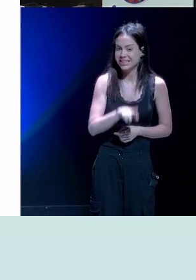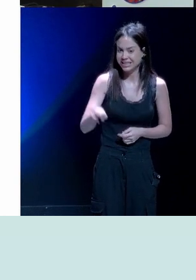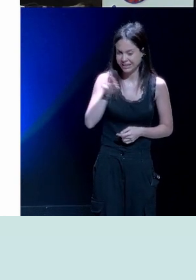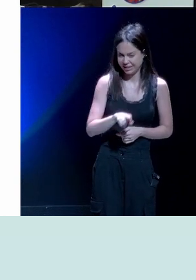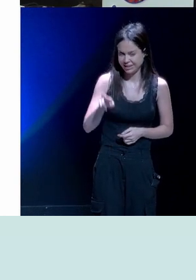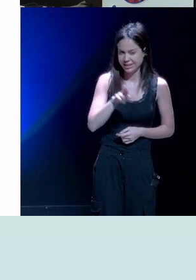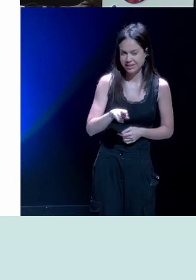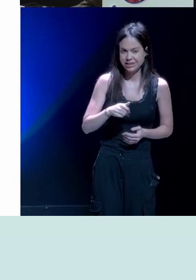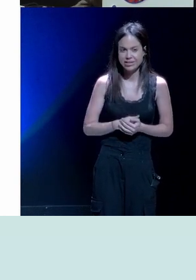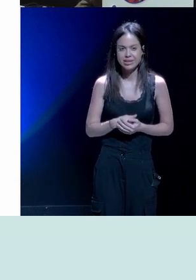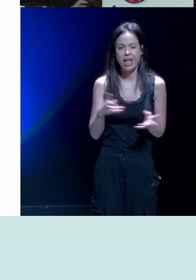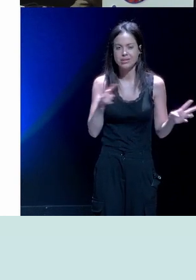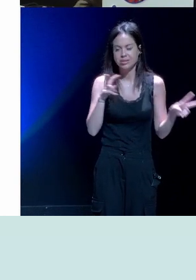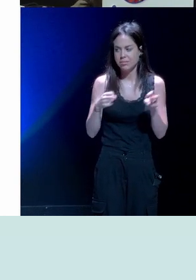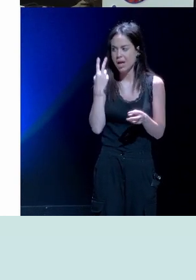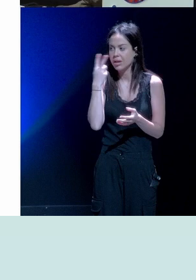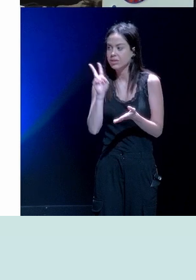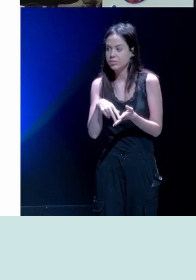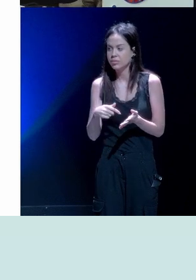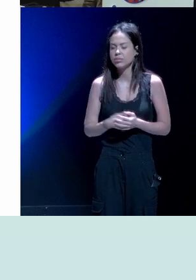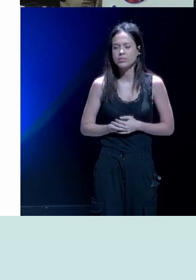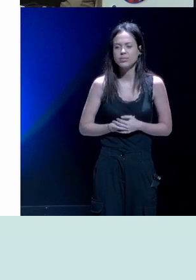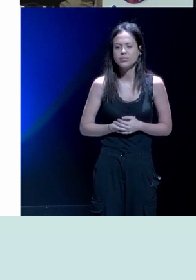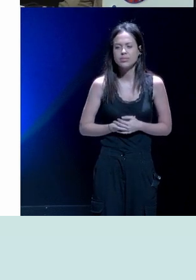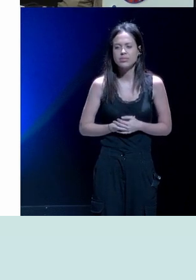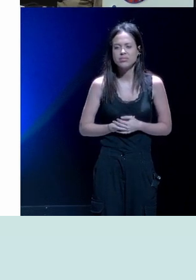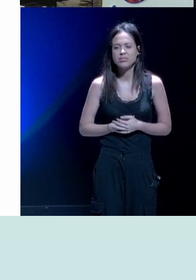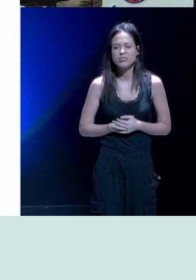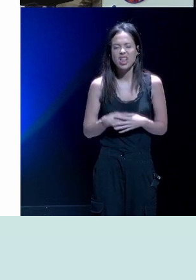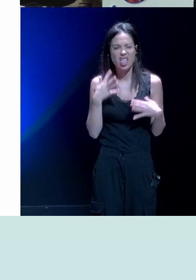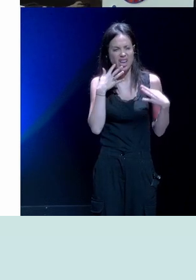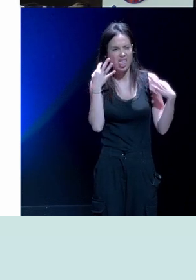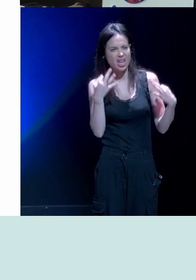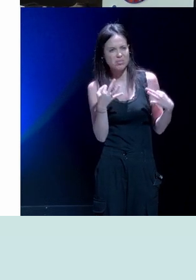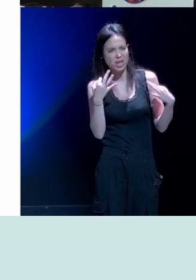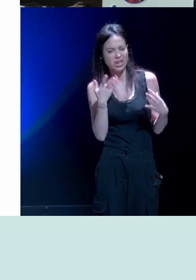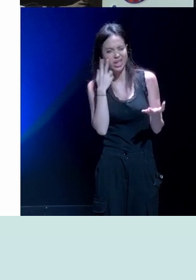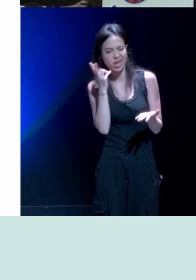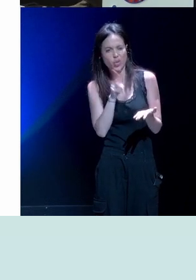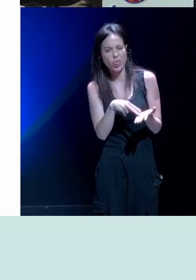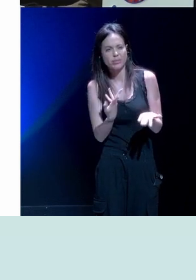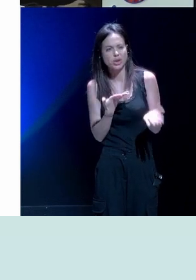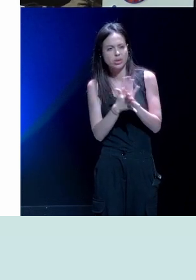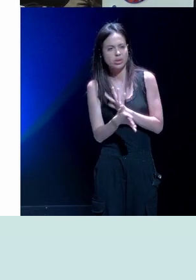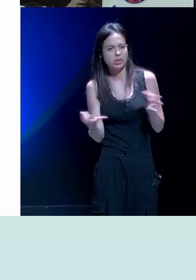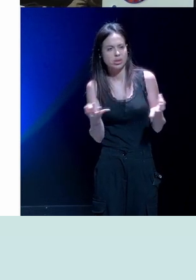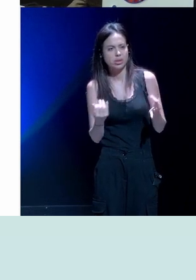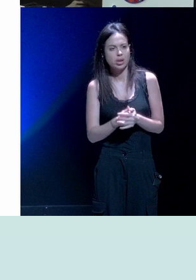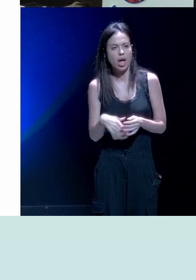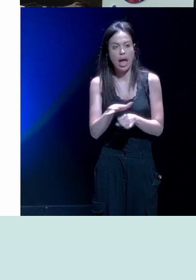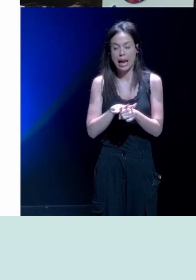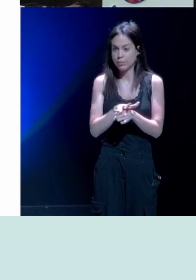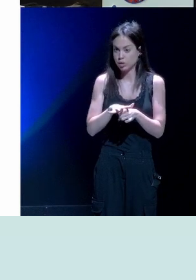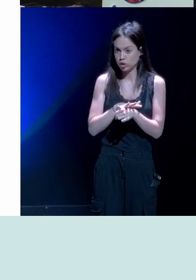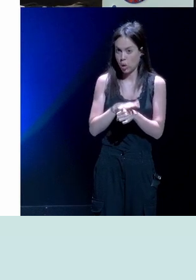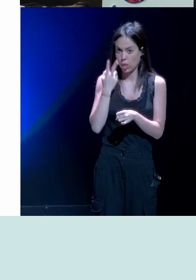esta dimensión del reconocimiento. ¿Qué significa realmente reconocer dentro del ámbito del trabajo